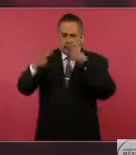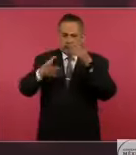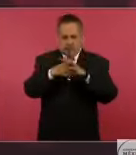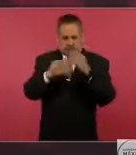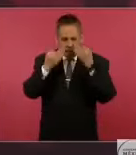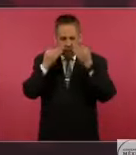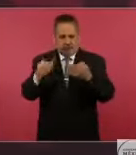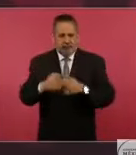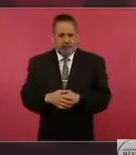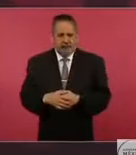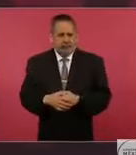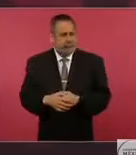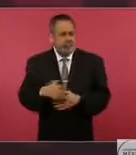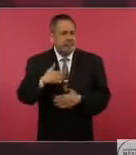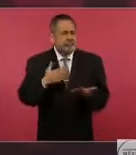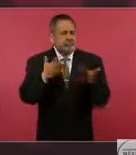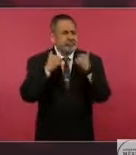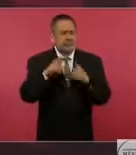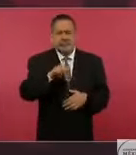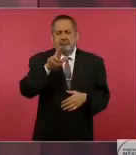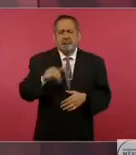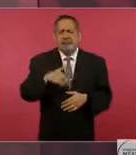yo nunca me han parado.